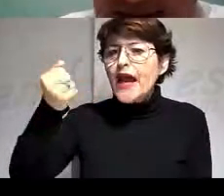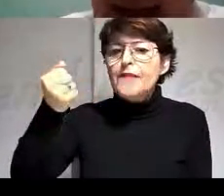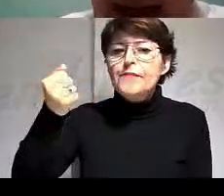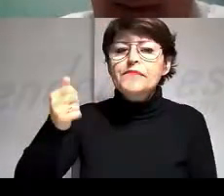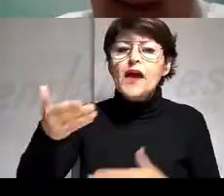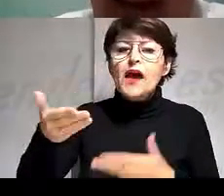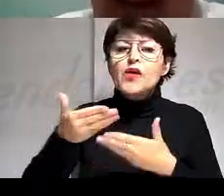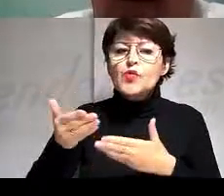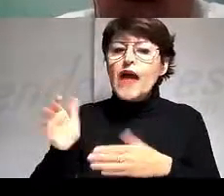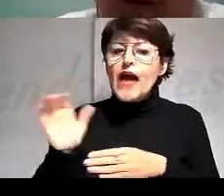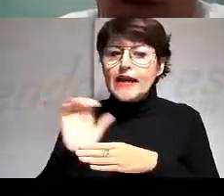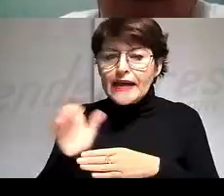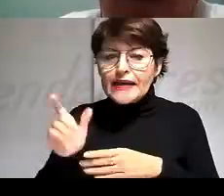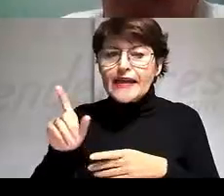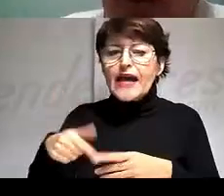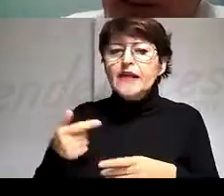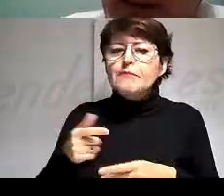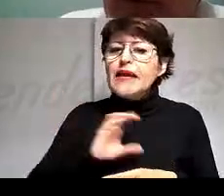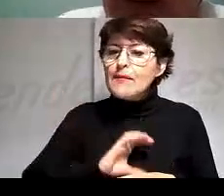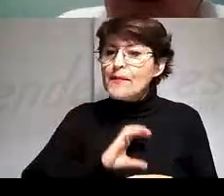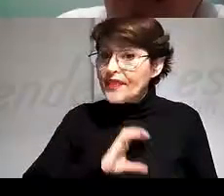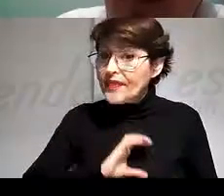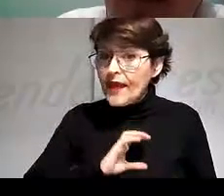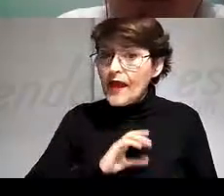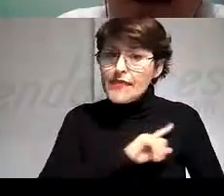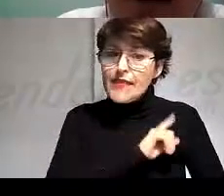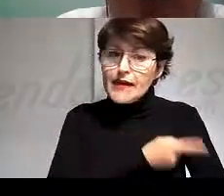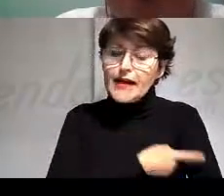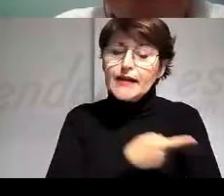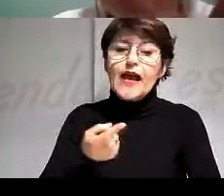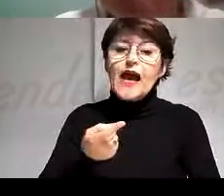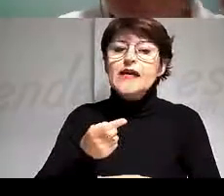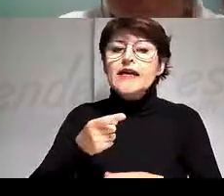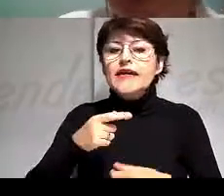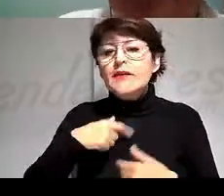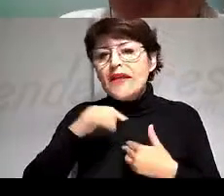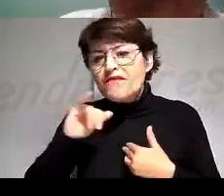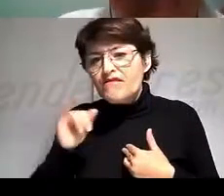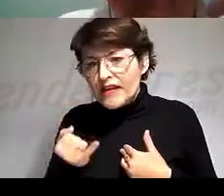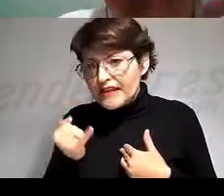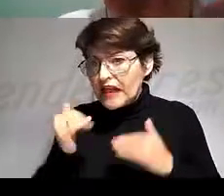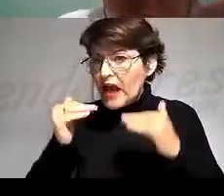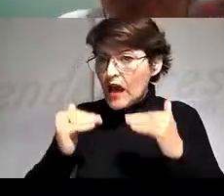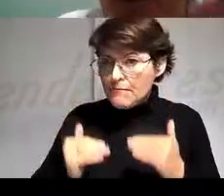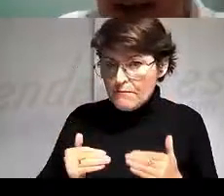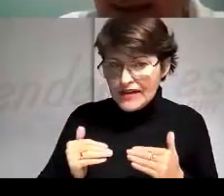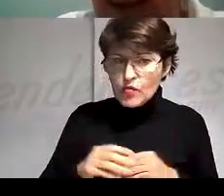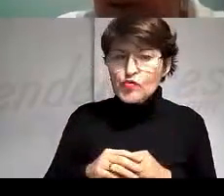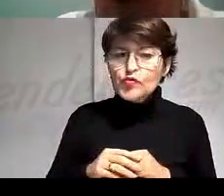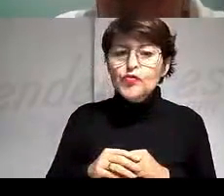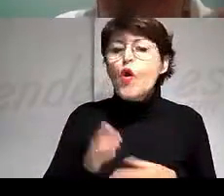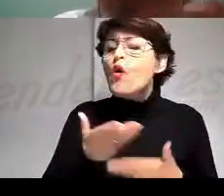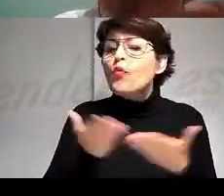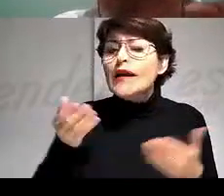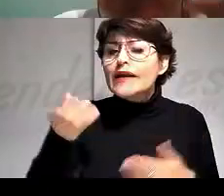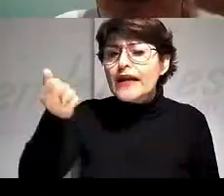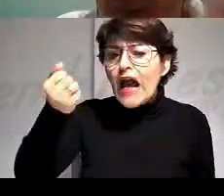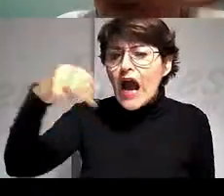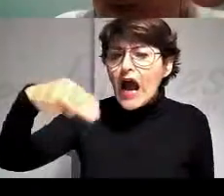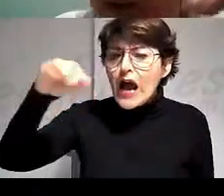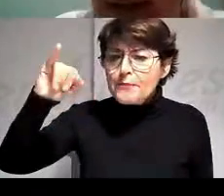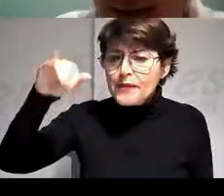la energía y la capacidad de ejercicio, reduciendo la fatiga y potencia el aumento de masa muscular. Pensar que cualquiera de los aminoácidos